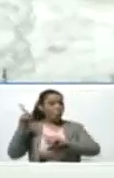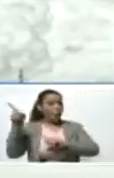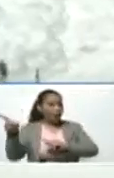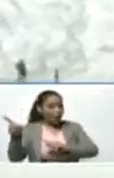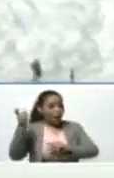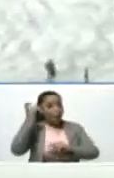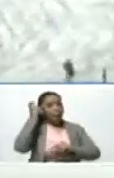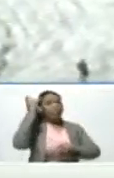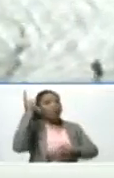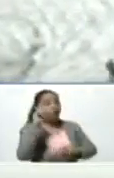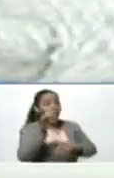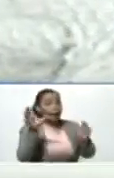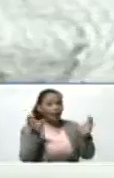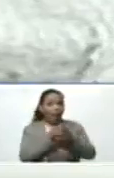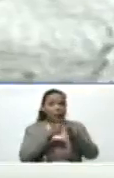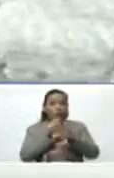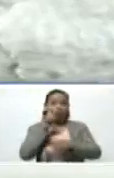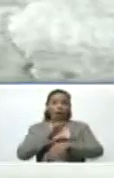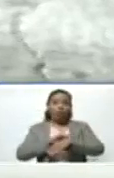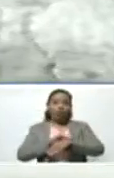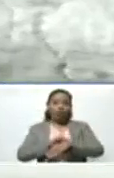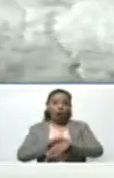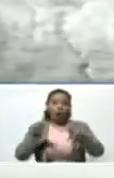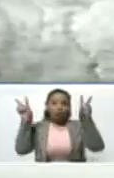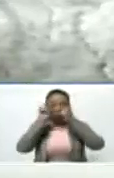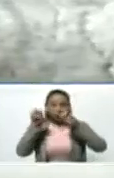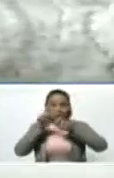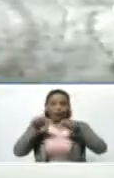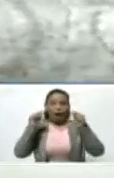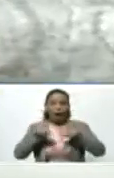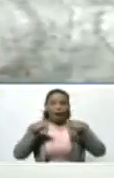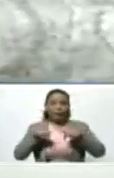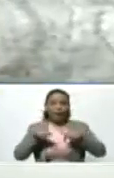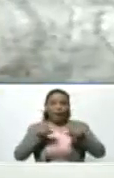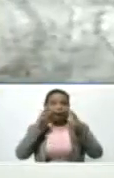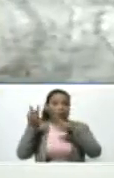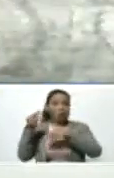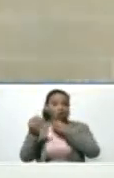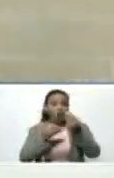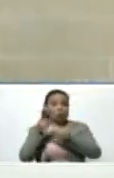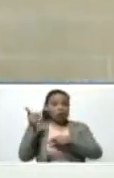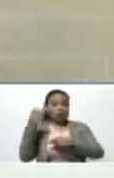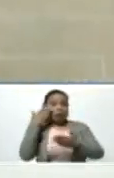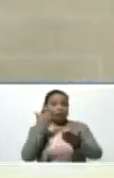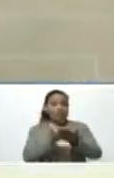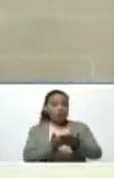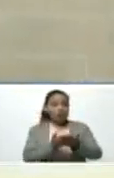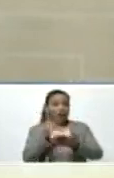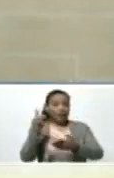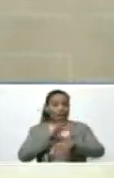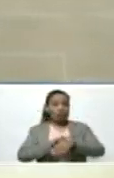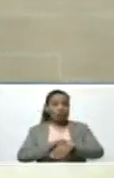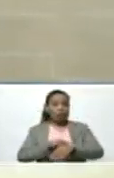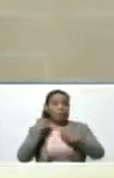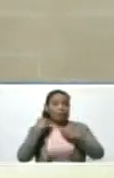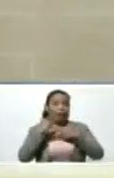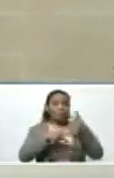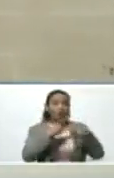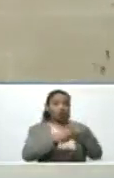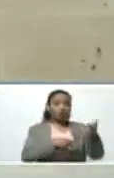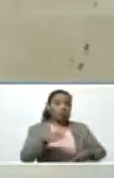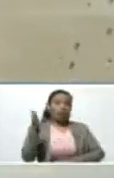él con un equipo y una doctora investigadora acá que produjeron ese sustrato. Eso que usted vio con el doctor Cardier para la producción de células